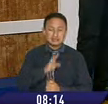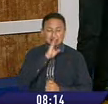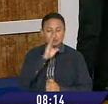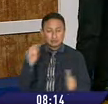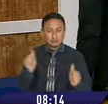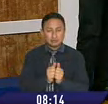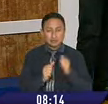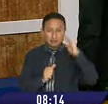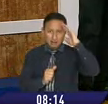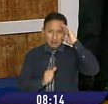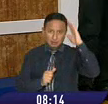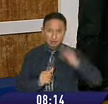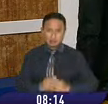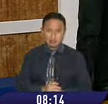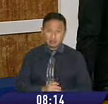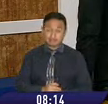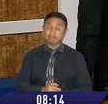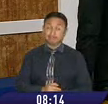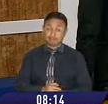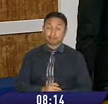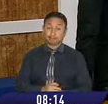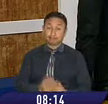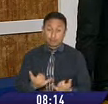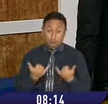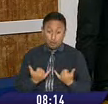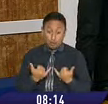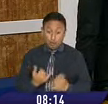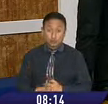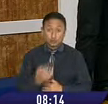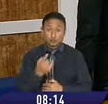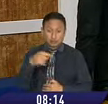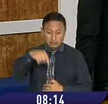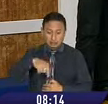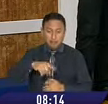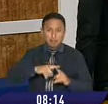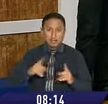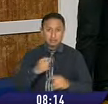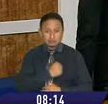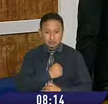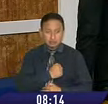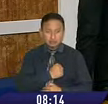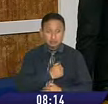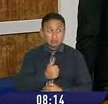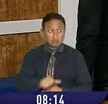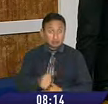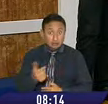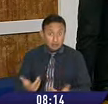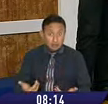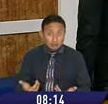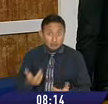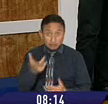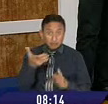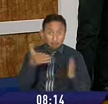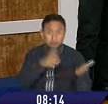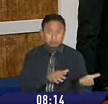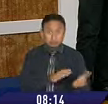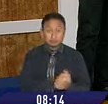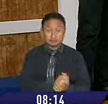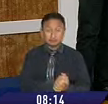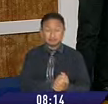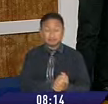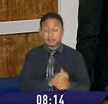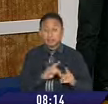acompañamiento de la policía. Imagínese, hoy usted puede contar esta historia, lastimosamente pudo haber sido otra. Sin embargo, también, mira, se